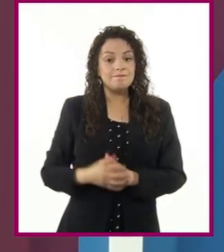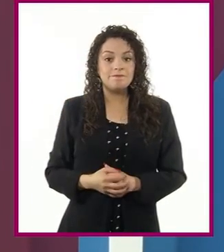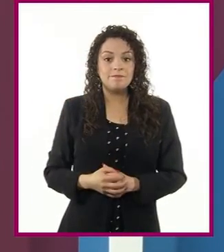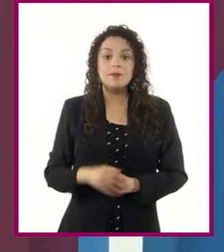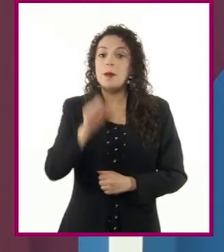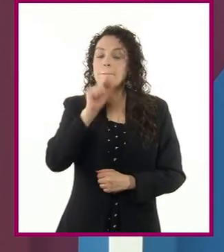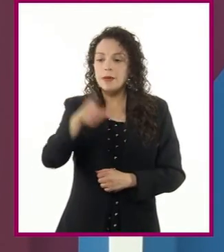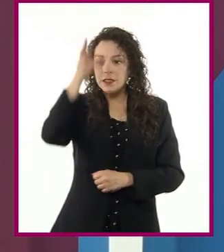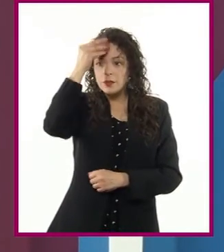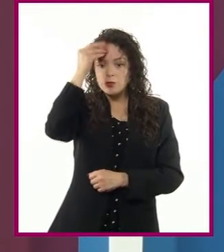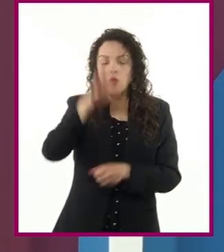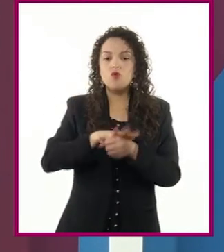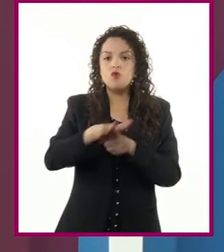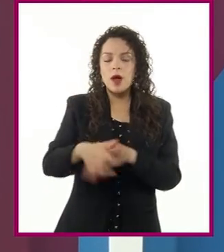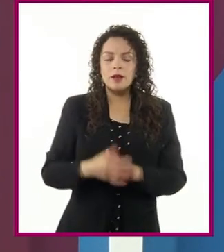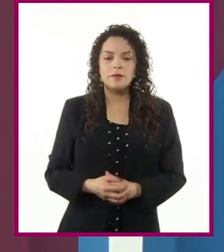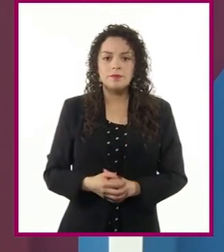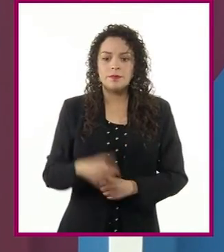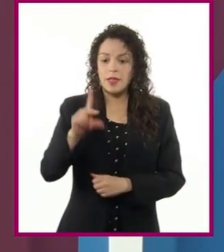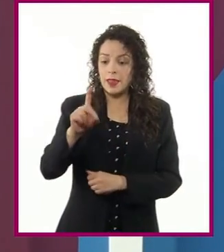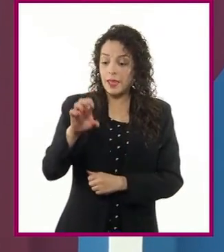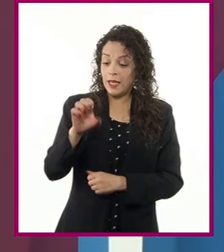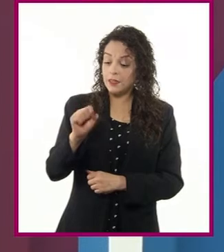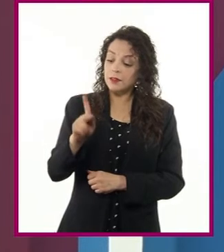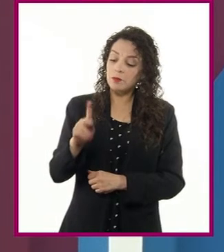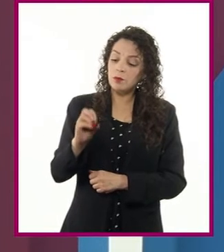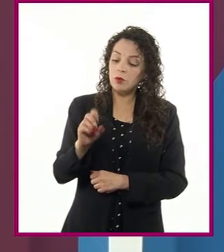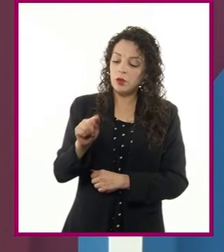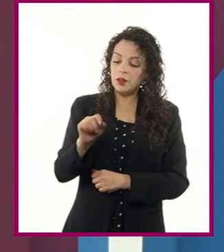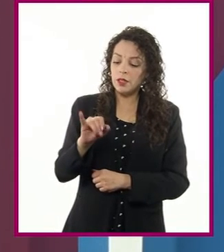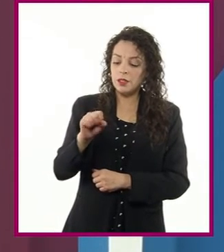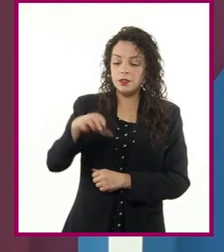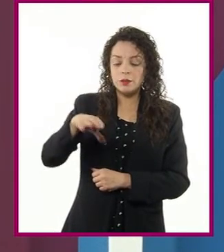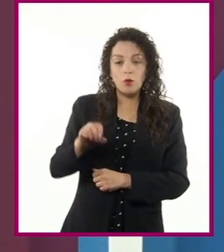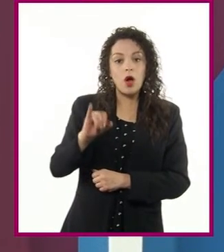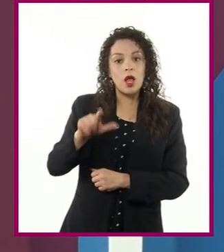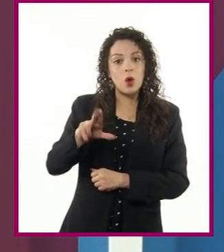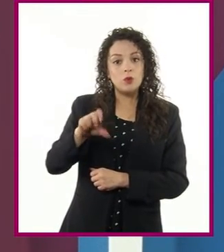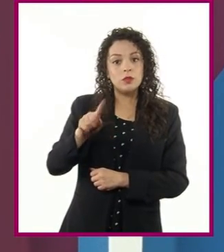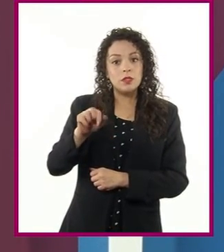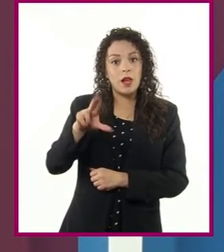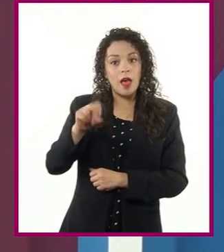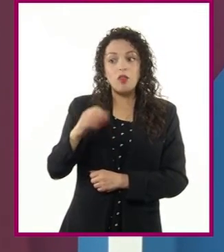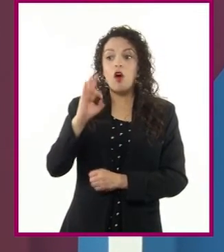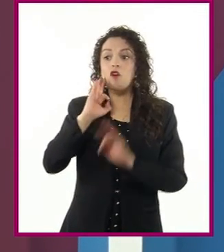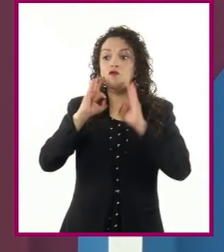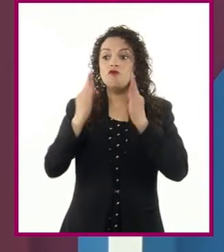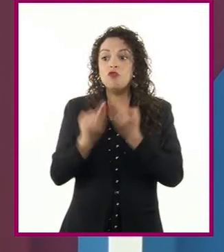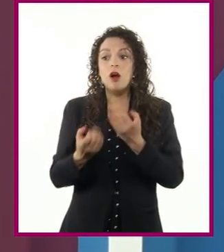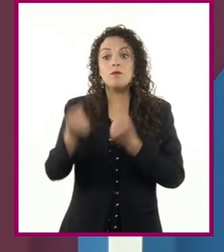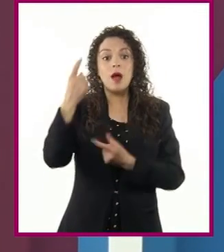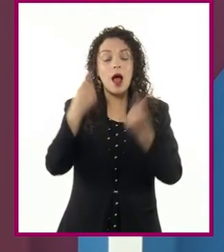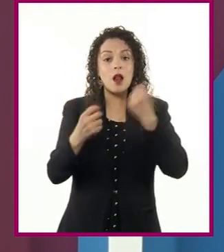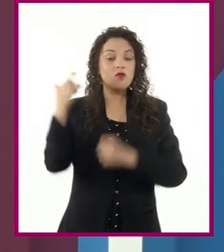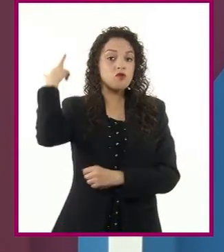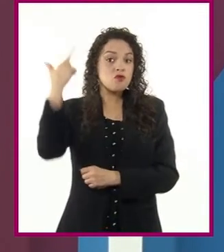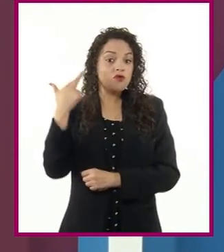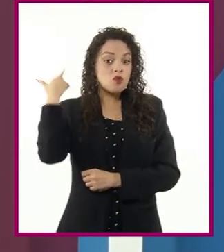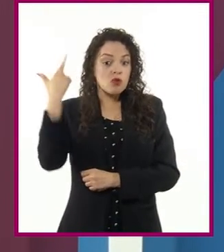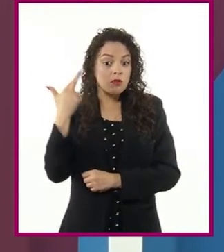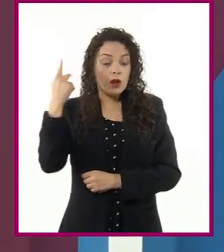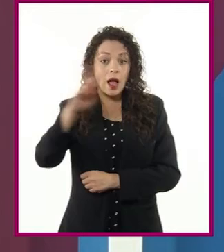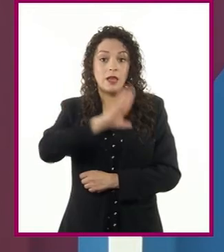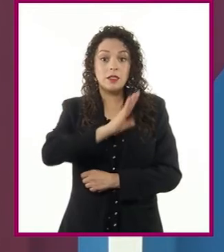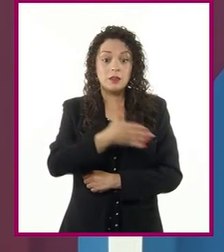También aprendimos que el despotismo ilustrado fue la forma en que algunos monarcas europeos del siglo X y